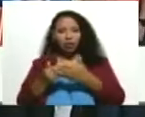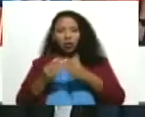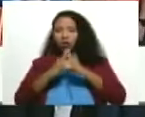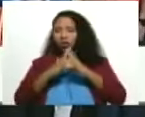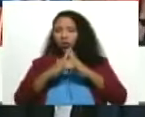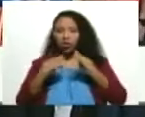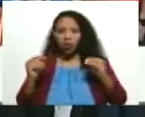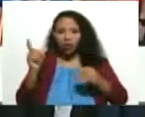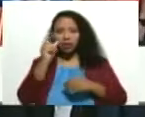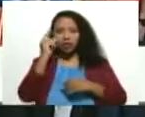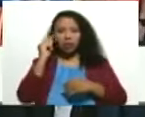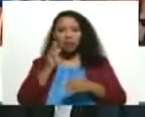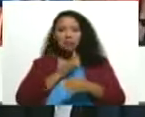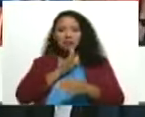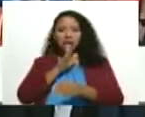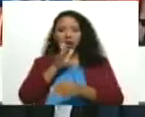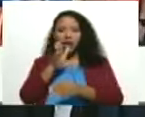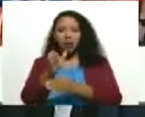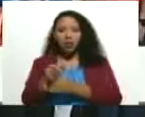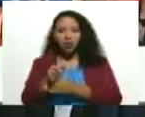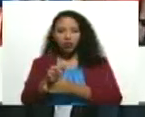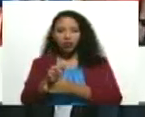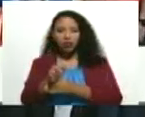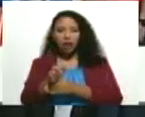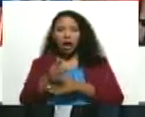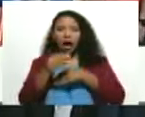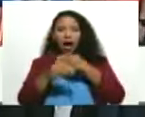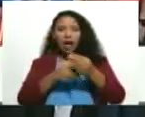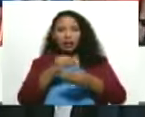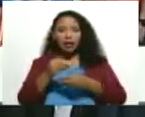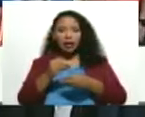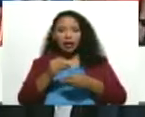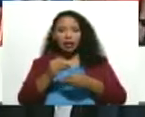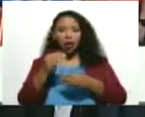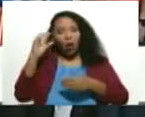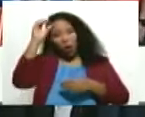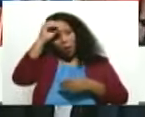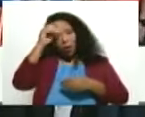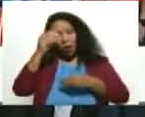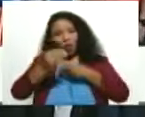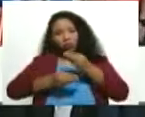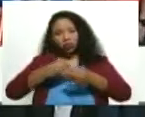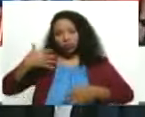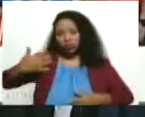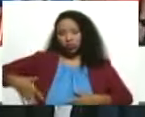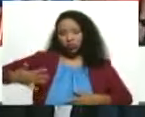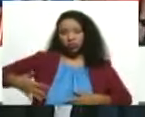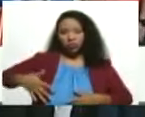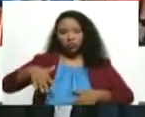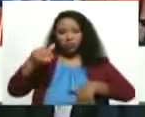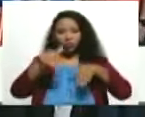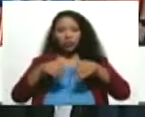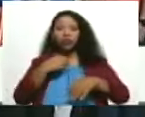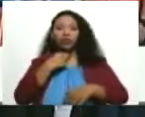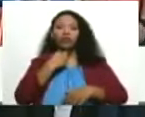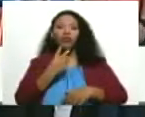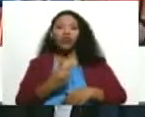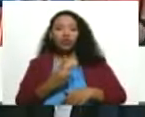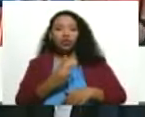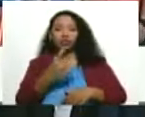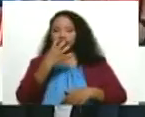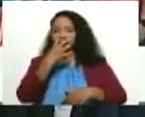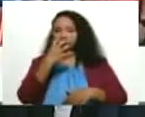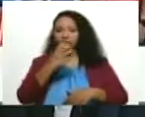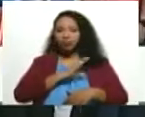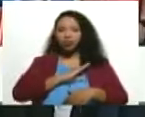todos, vamos a defender con nuestro voto, con nuestra voz, con el grito de